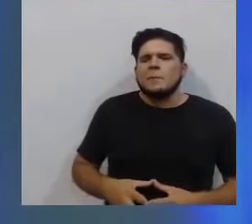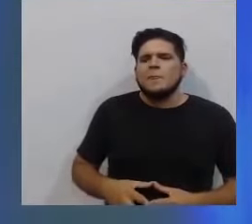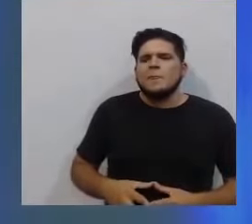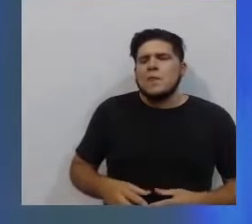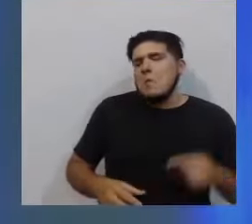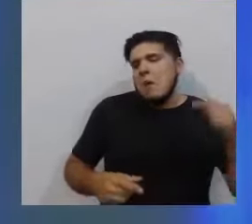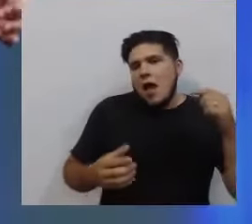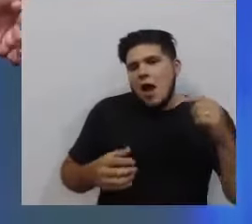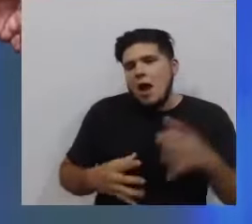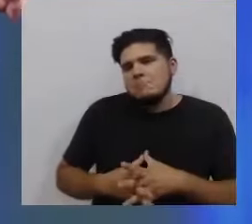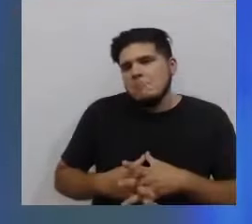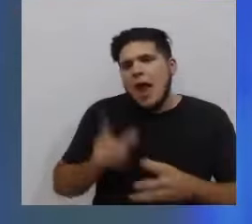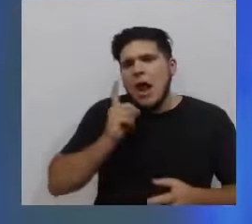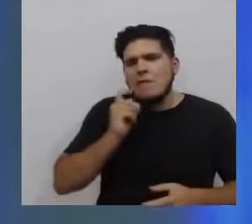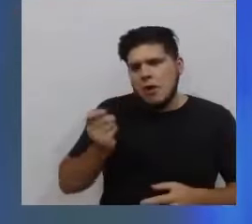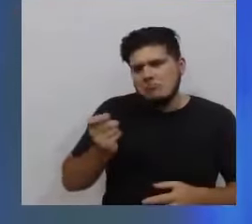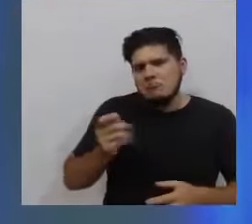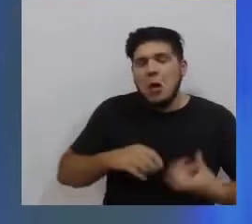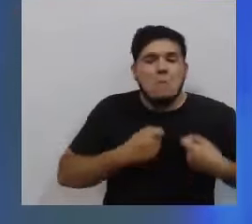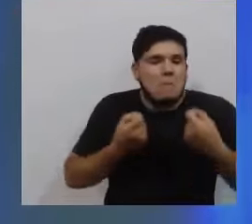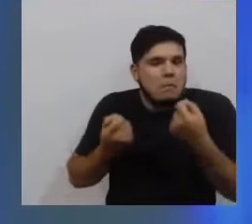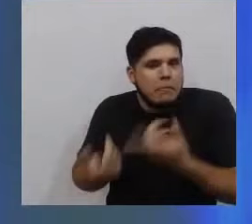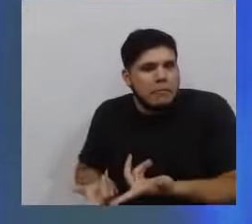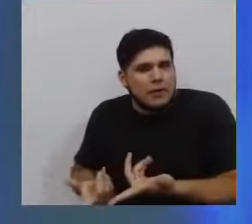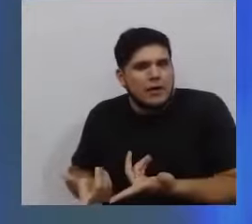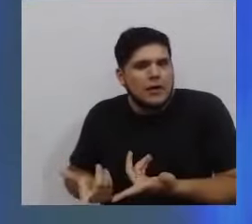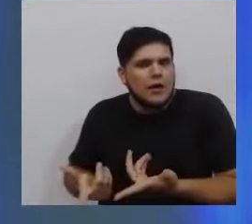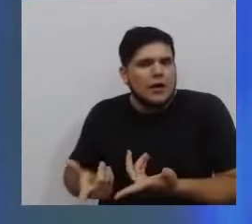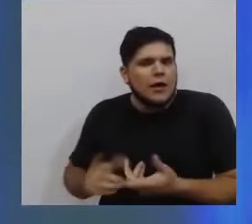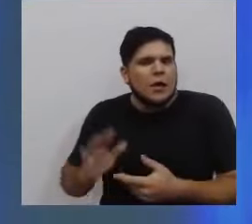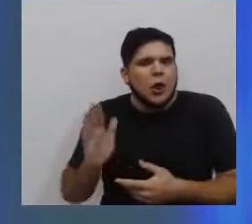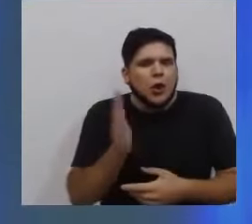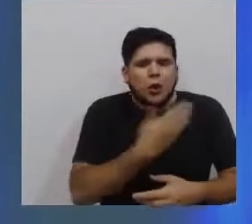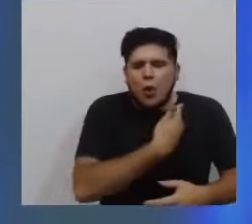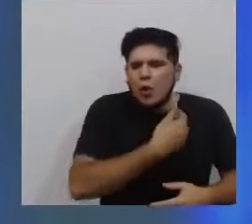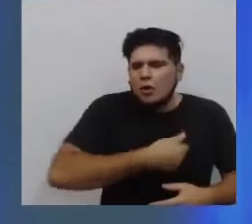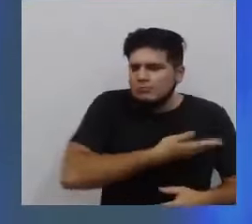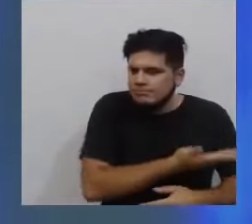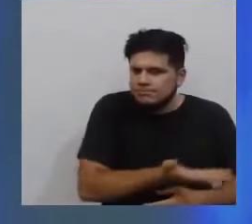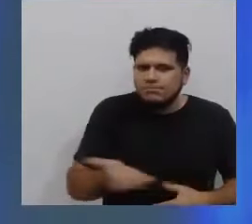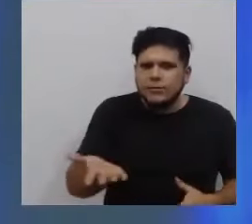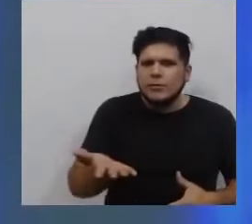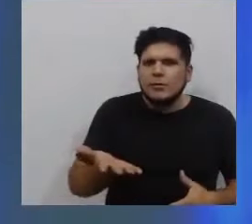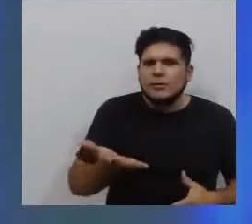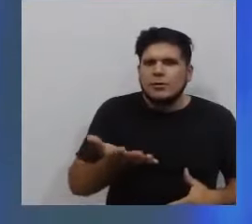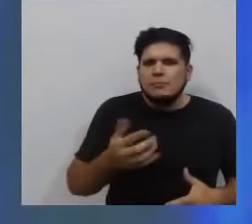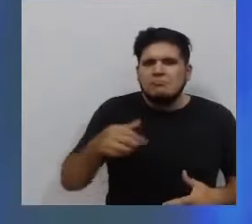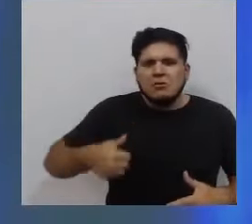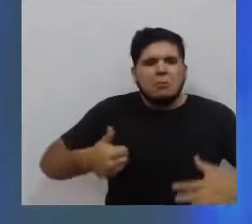visto como la mano de dios abrió el mar rojo y como los enemigos fueron con límites por